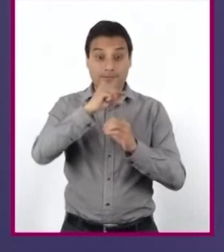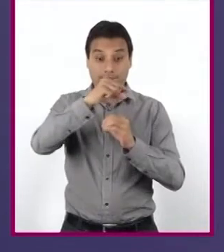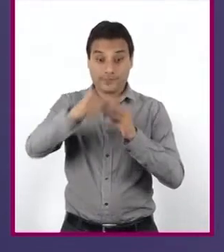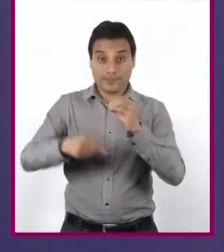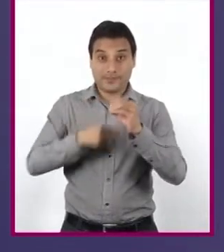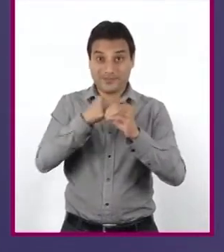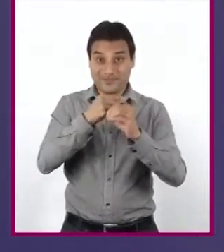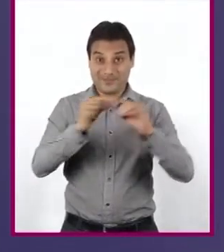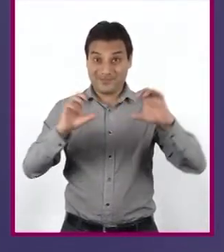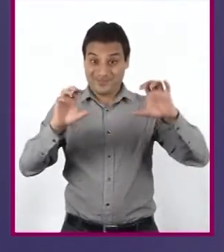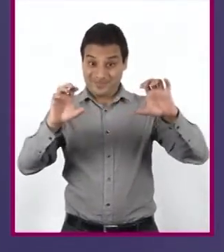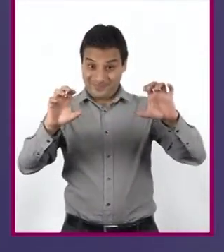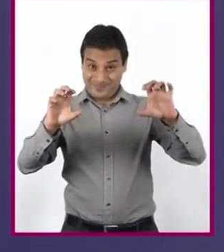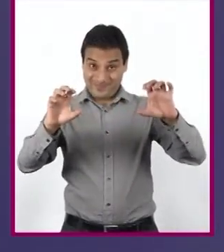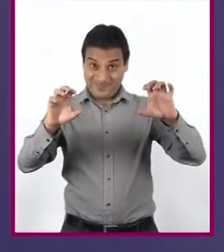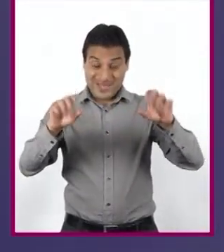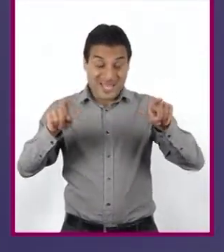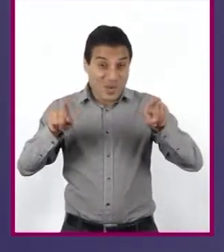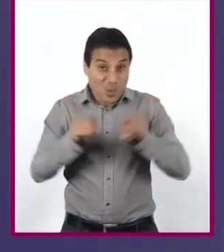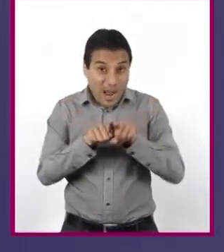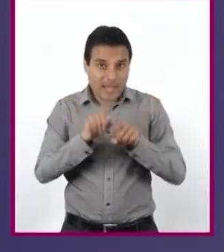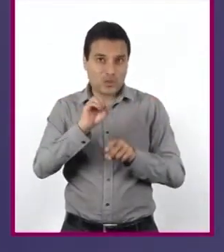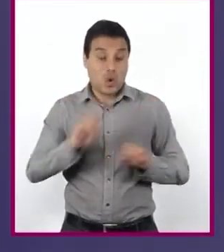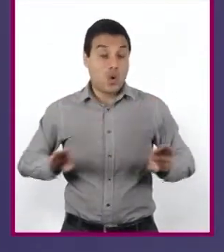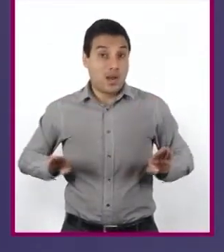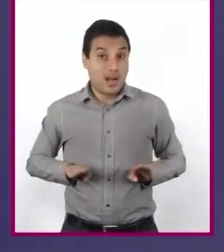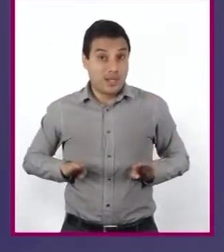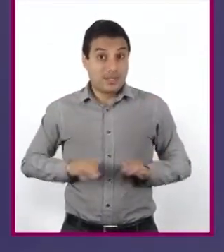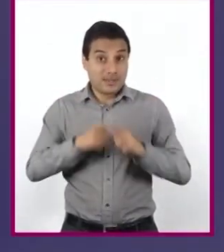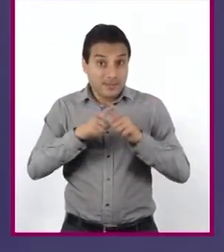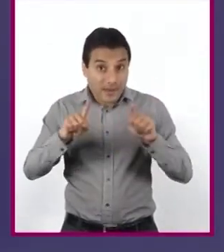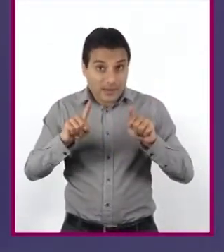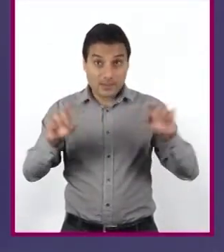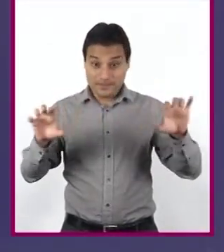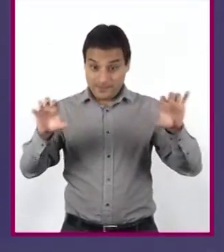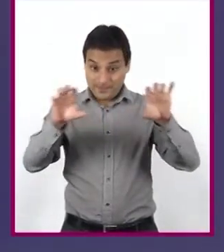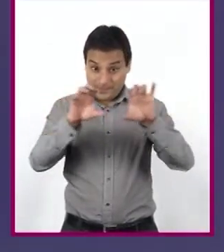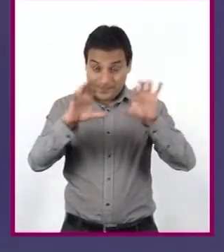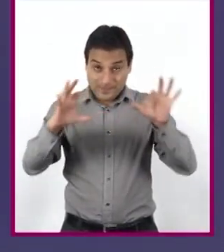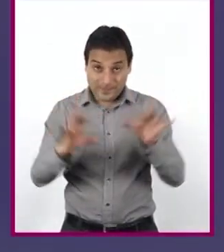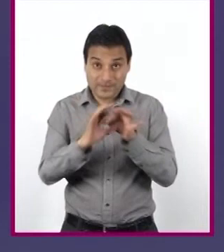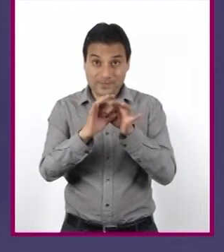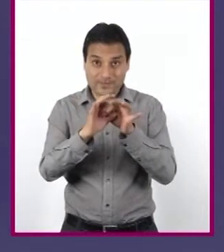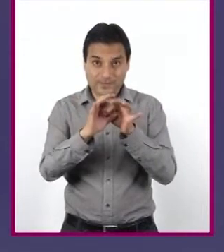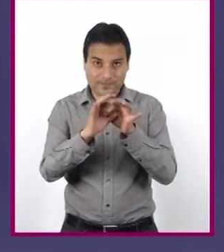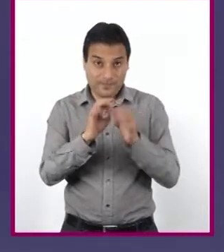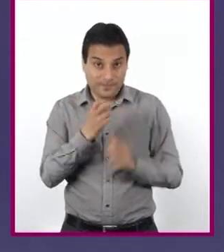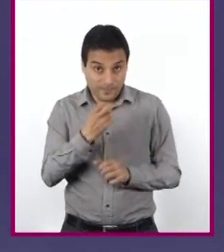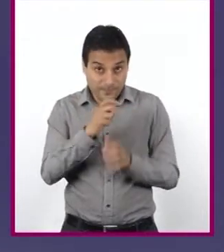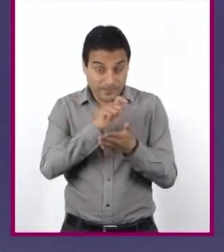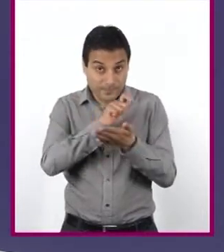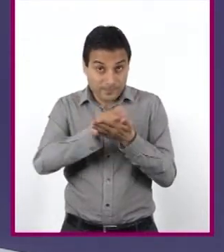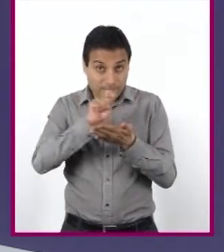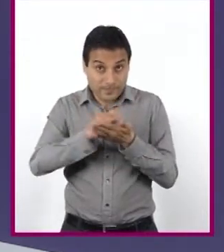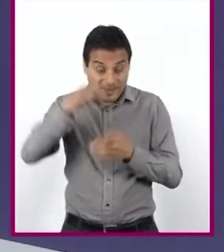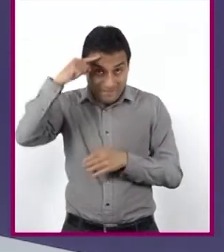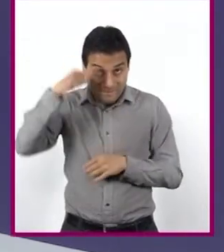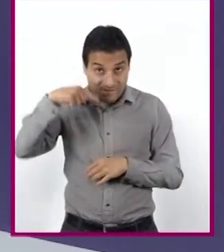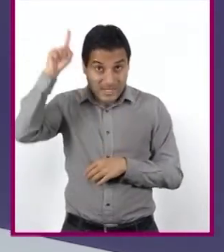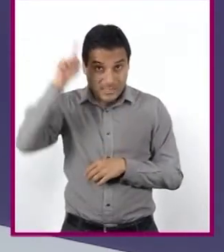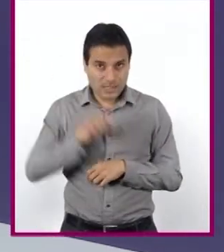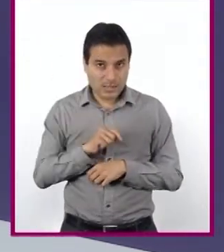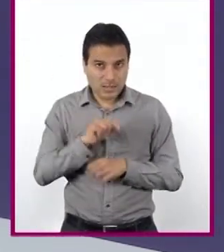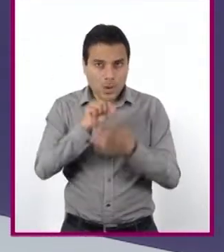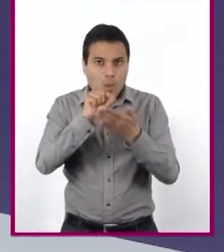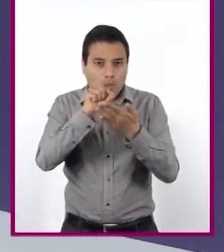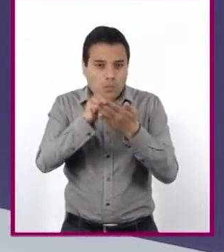enlaces entre átomos iguales o diferentes. ¿Es fácil utilizar la estructura de Lewis o diagrama de